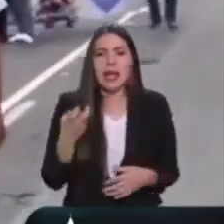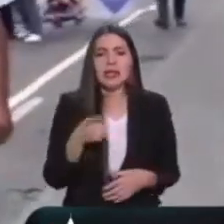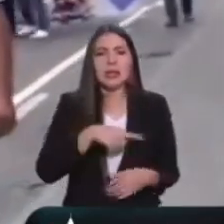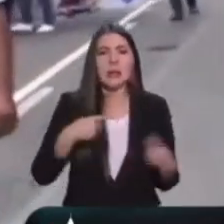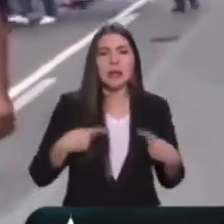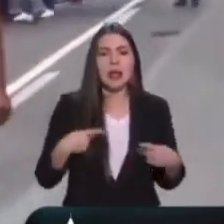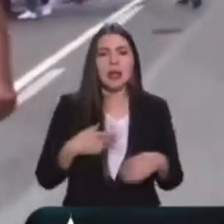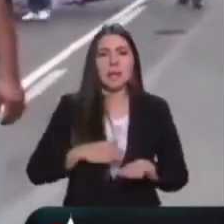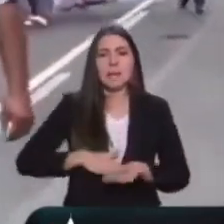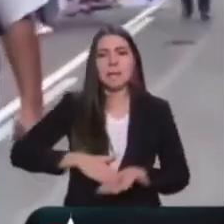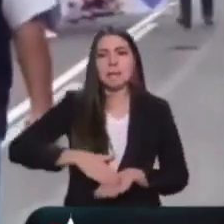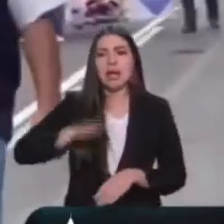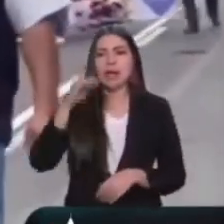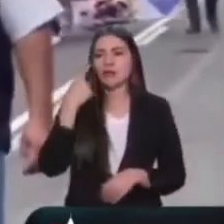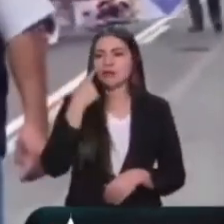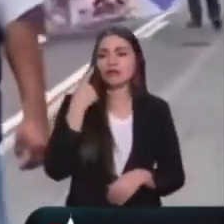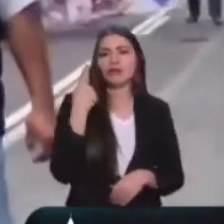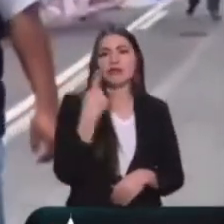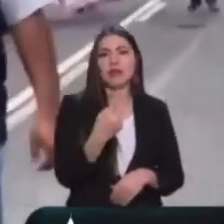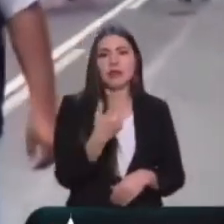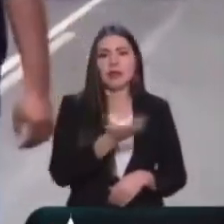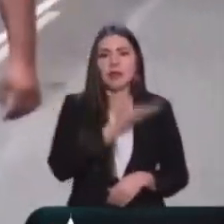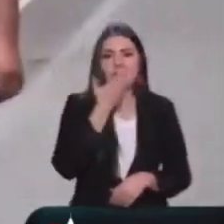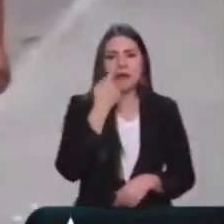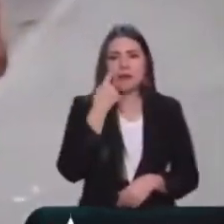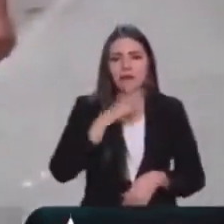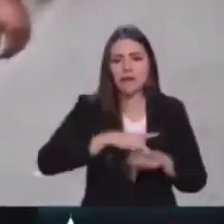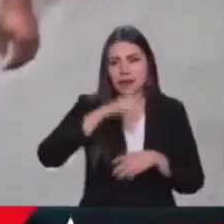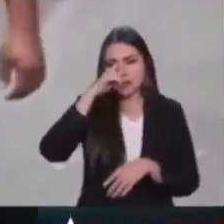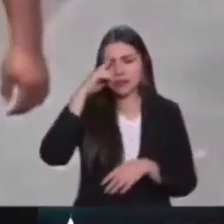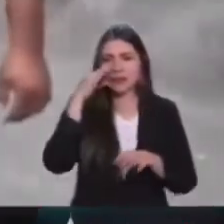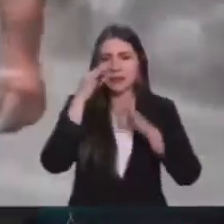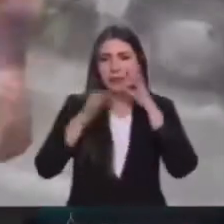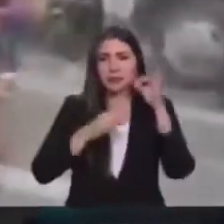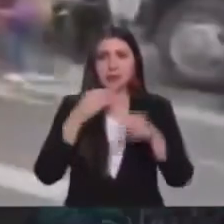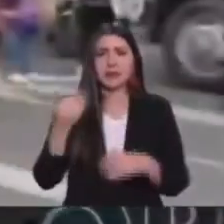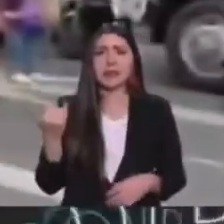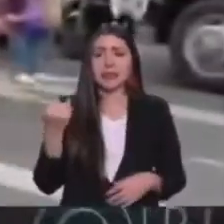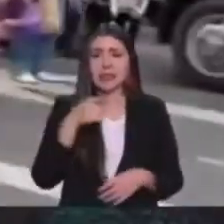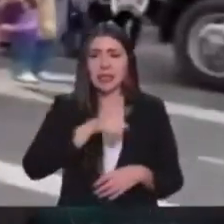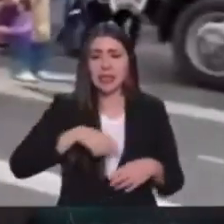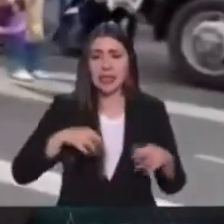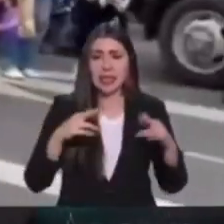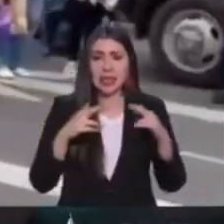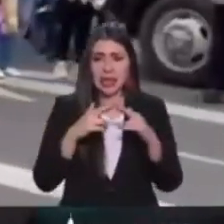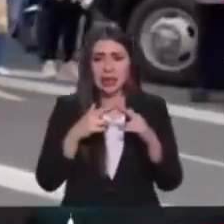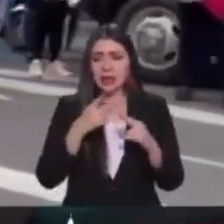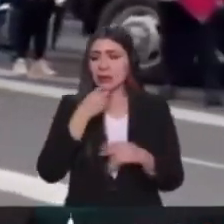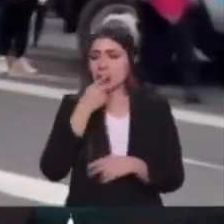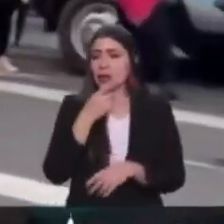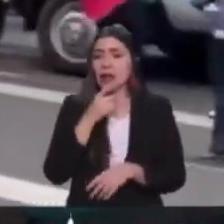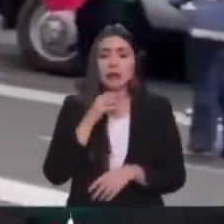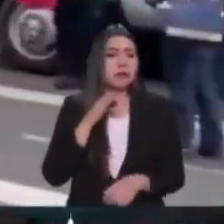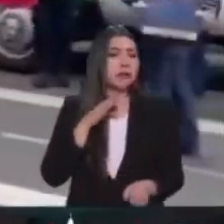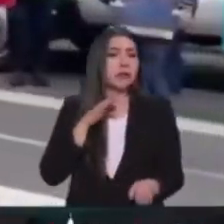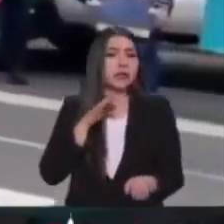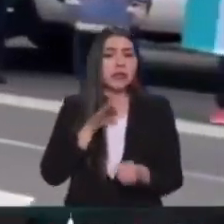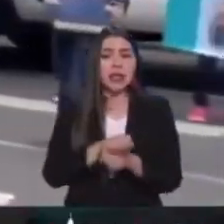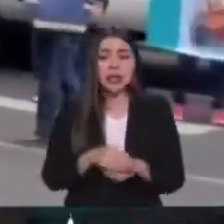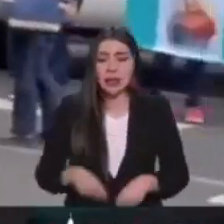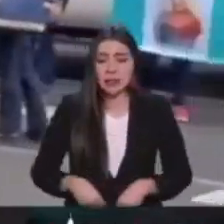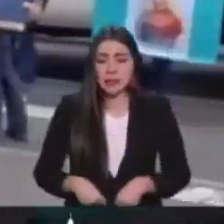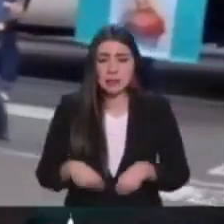cobertura y su posición es clarísima, la defensa de la vida desde la concepción hasta la muerte. Entonces,